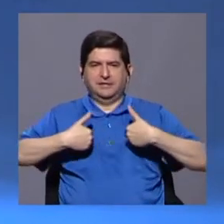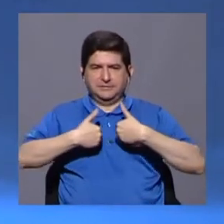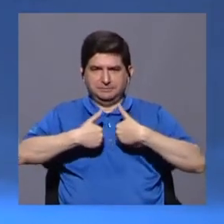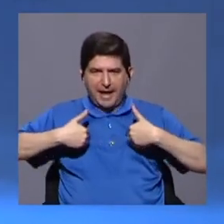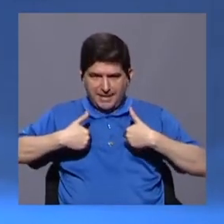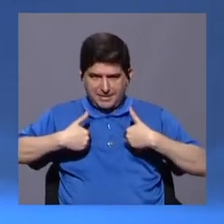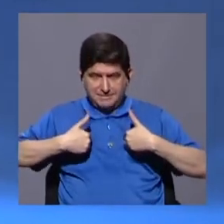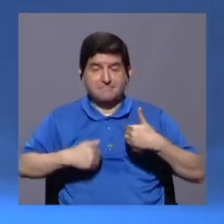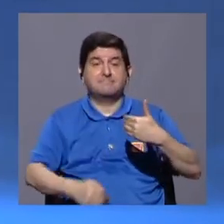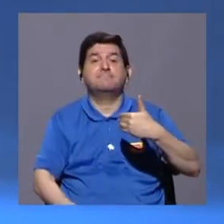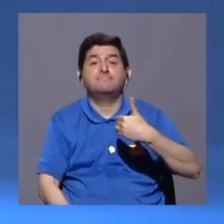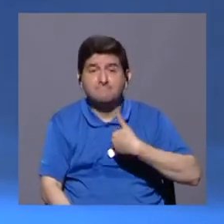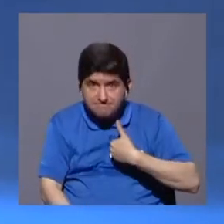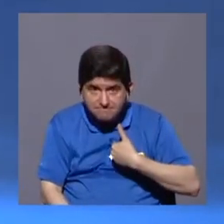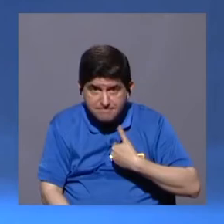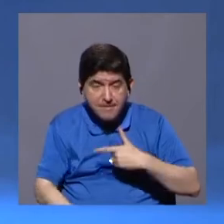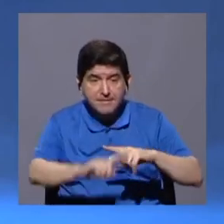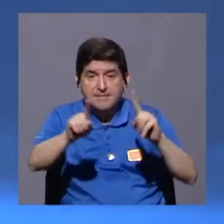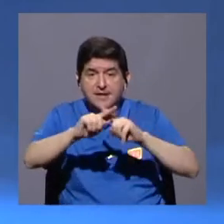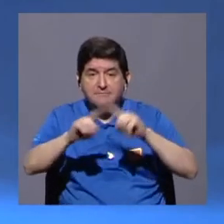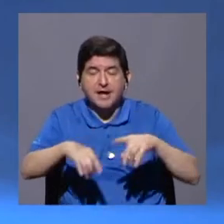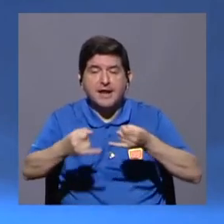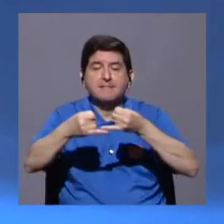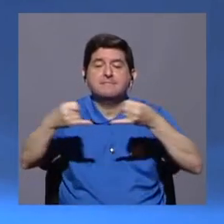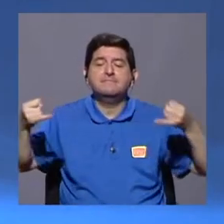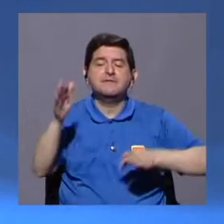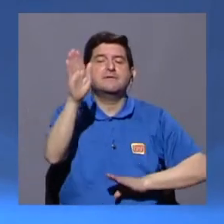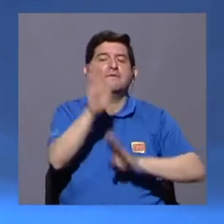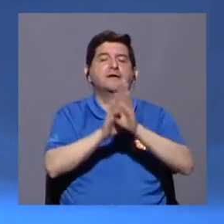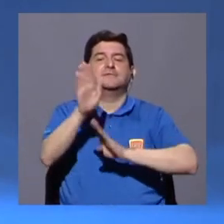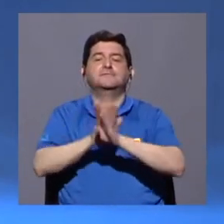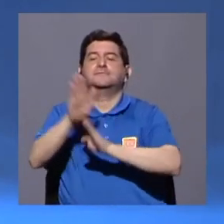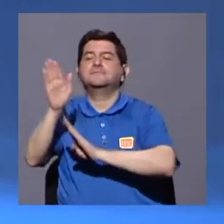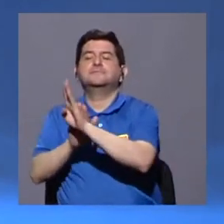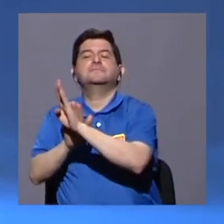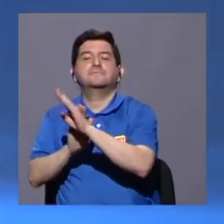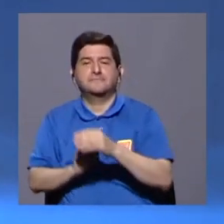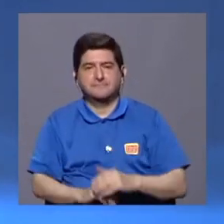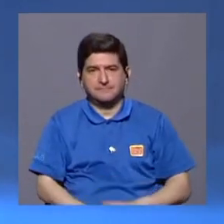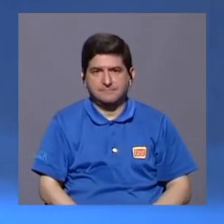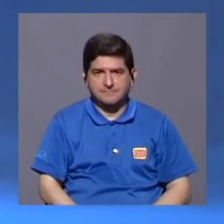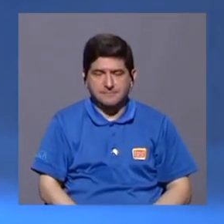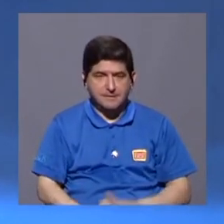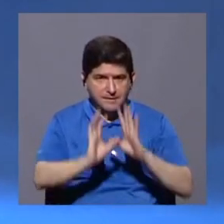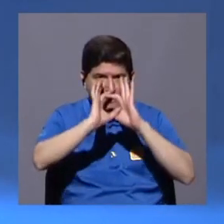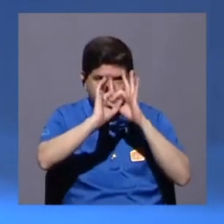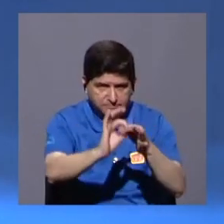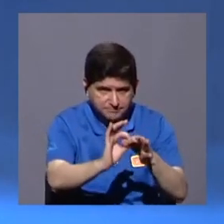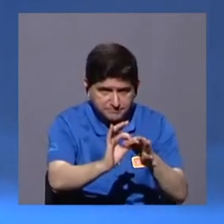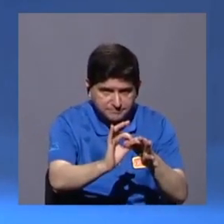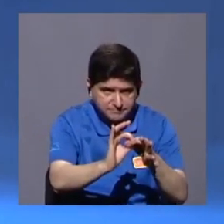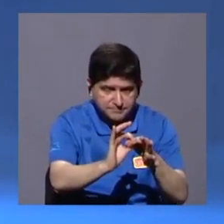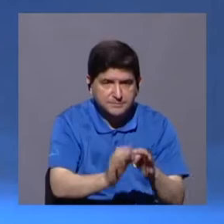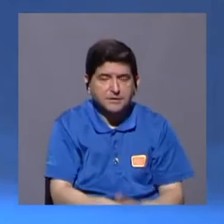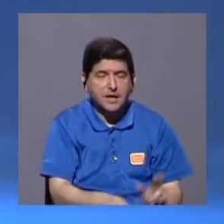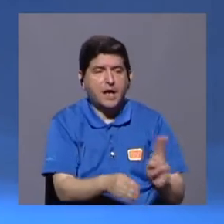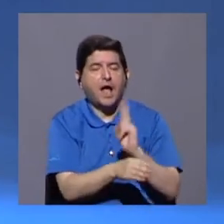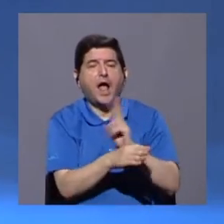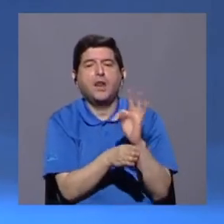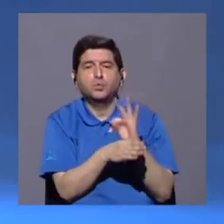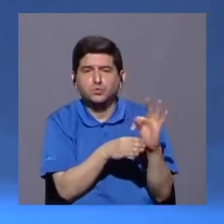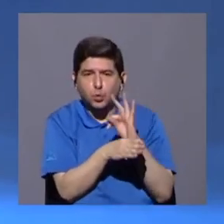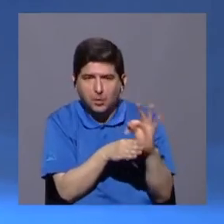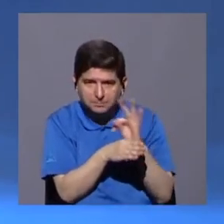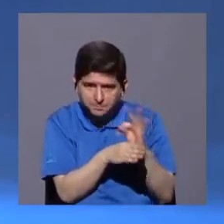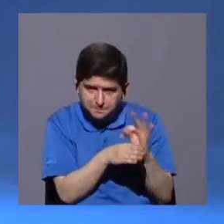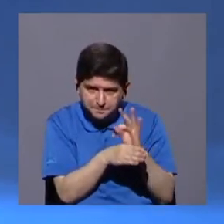tenemos varias líneas que se están desarrollando con respecto al uso terapéutico